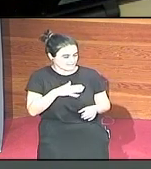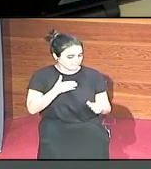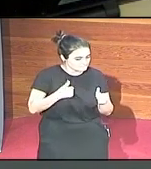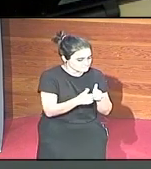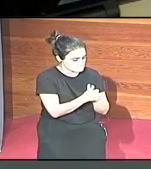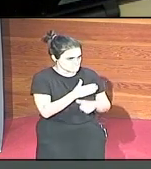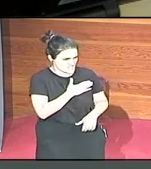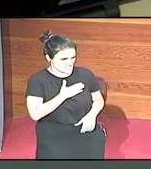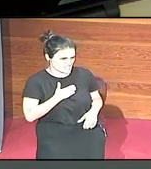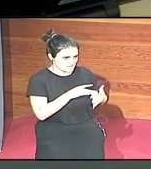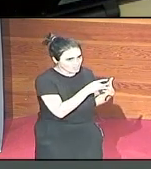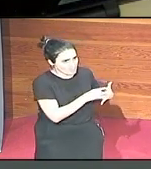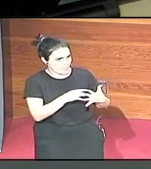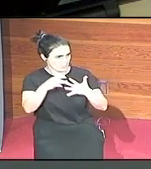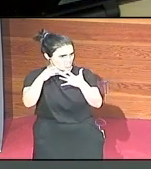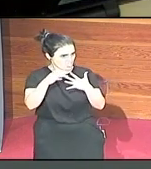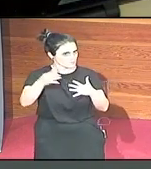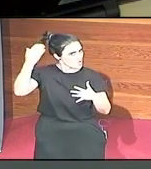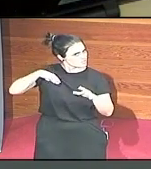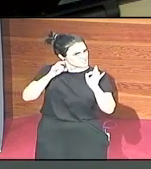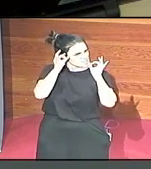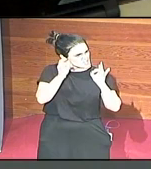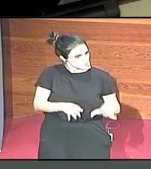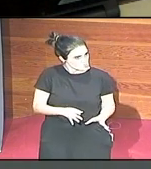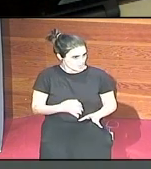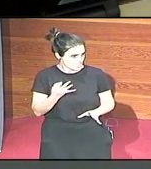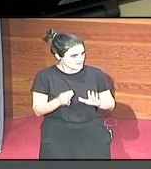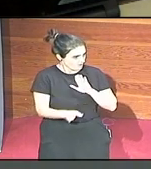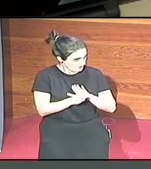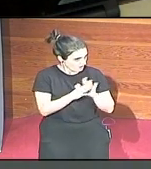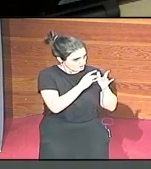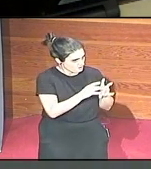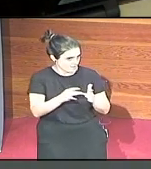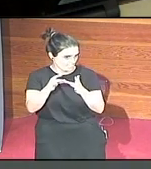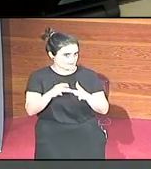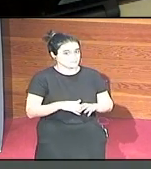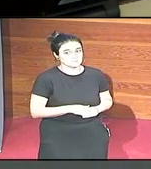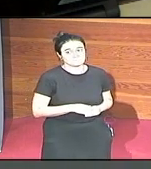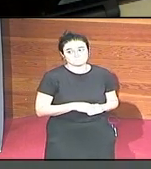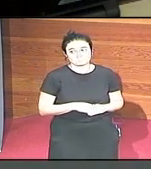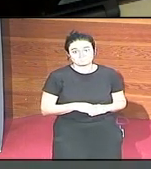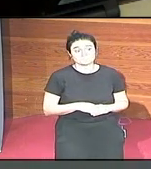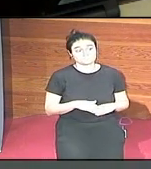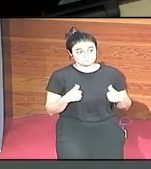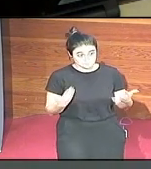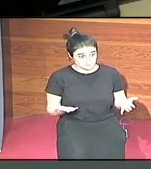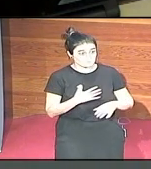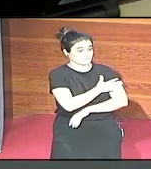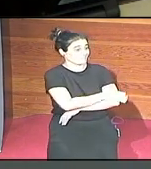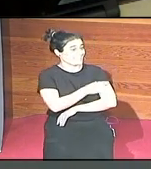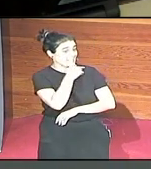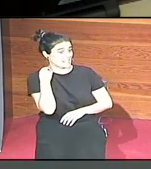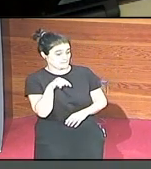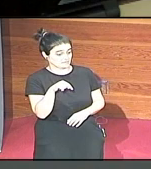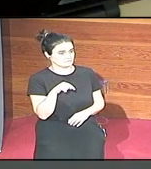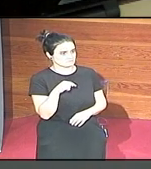potencia que nunca debió dejar de ser, por supuesto. Desde entonces, el Kremlin ha dado